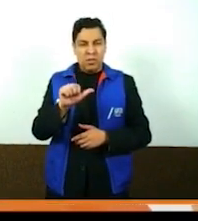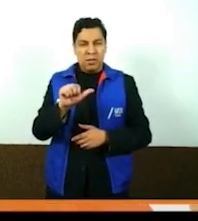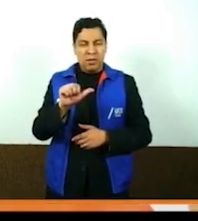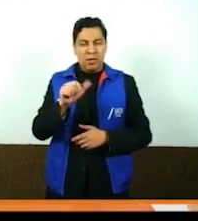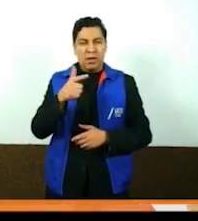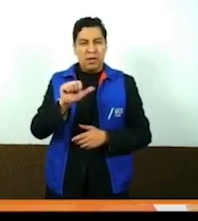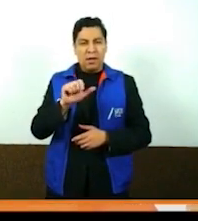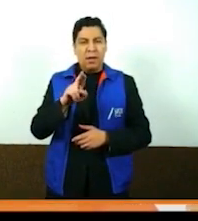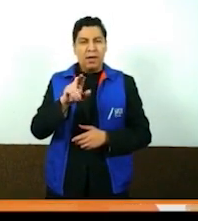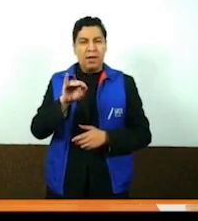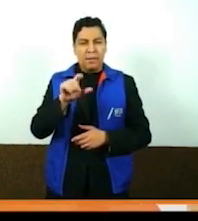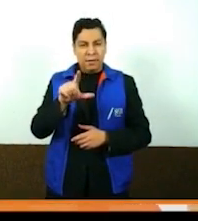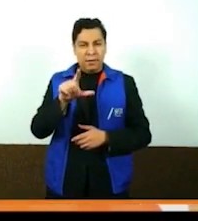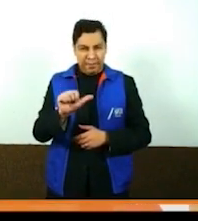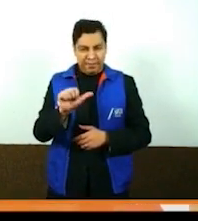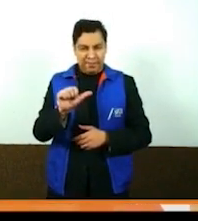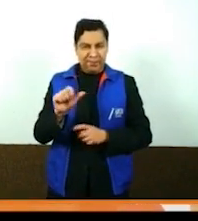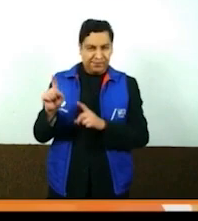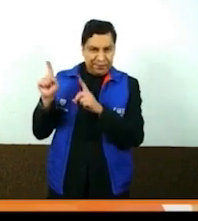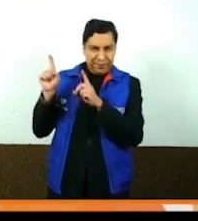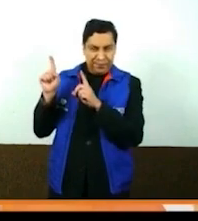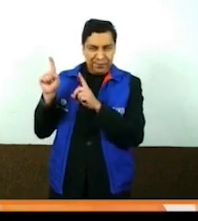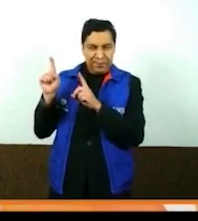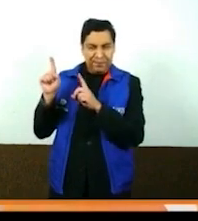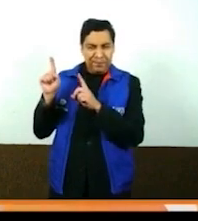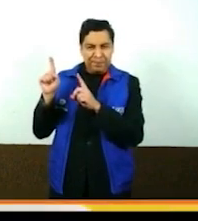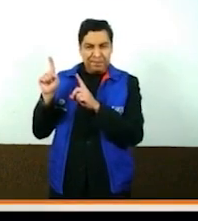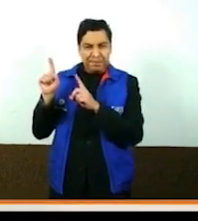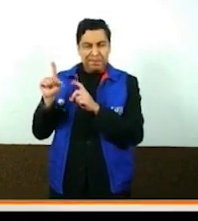Lucía Gabriela Ochoa Arias,